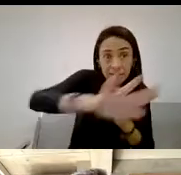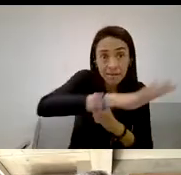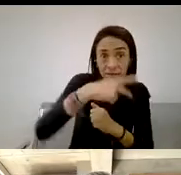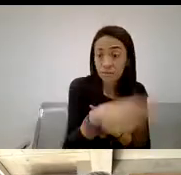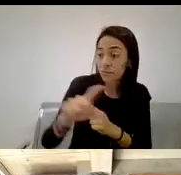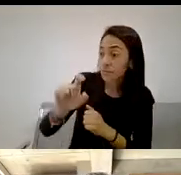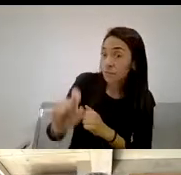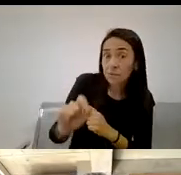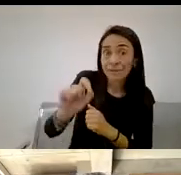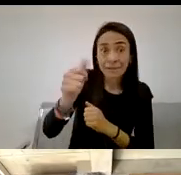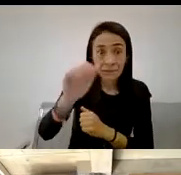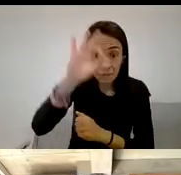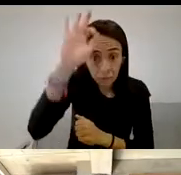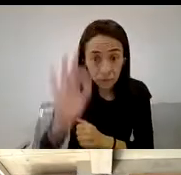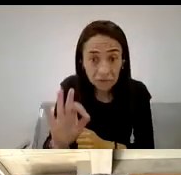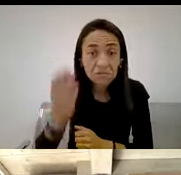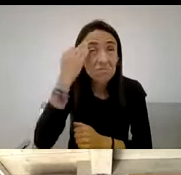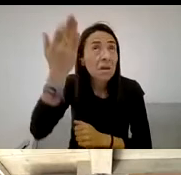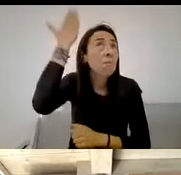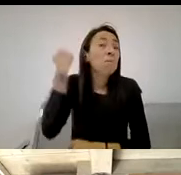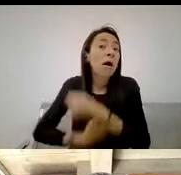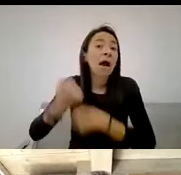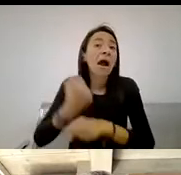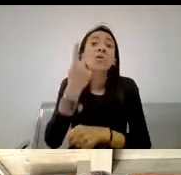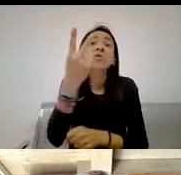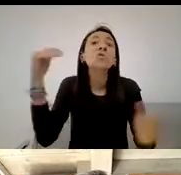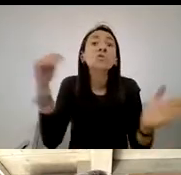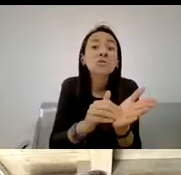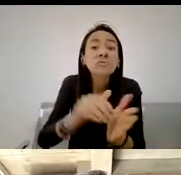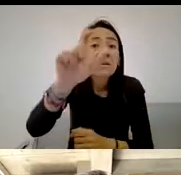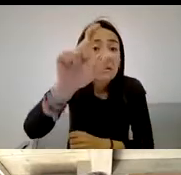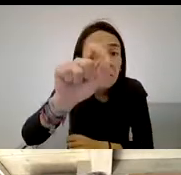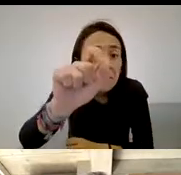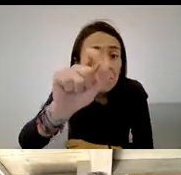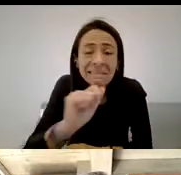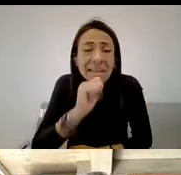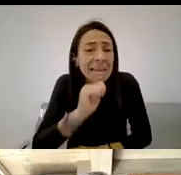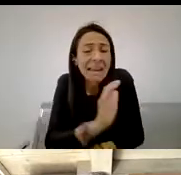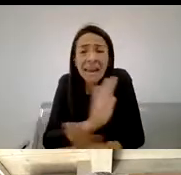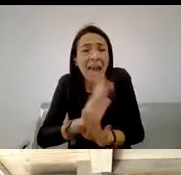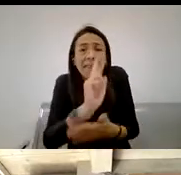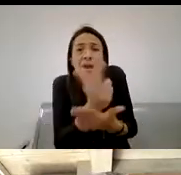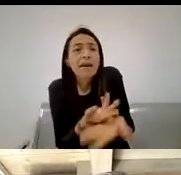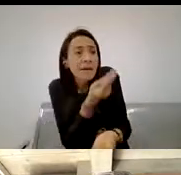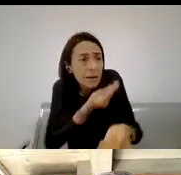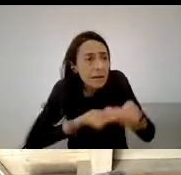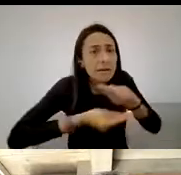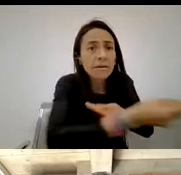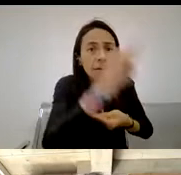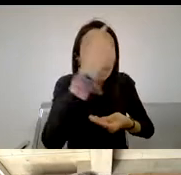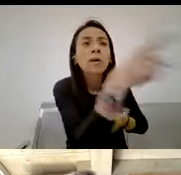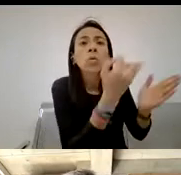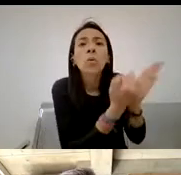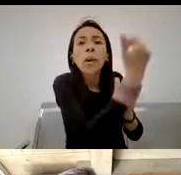organizaciones en 2020 no dieron ni un solo recibo deducible de impuestos, ni a personas